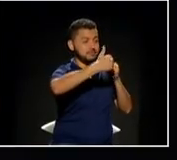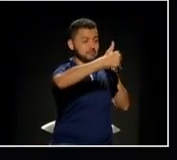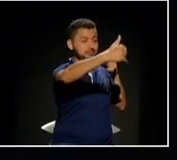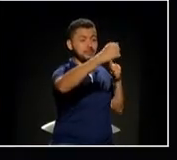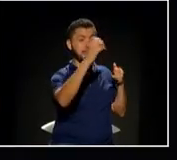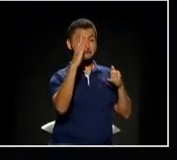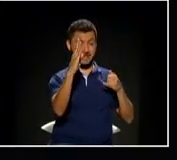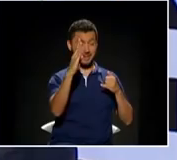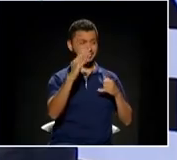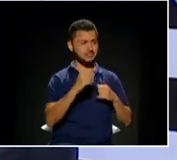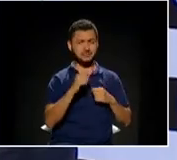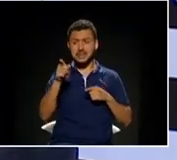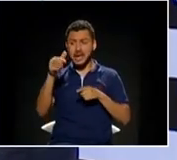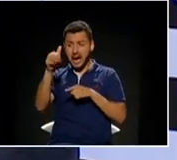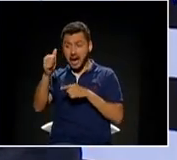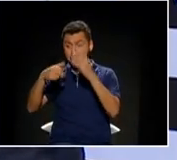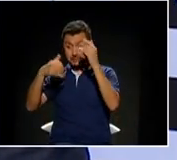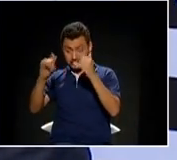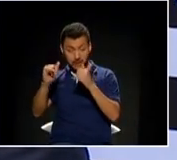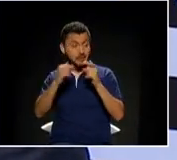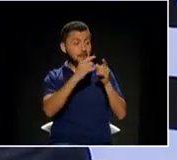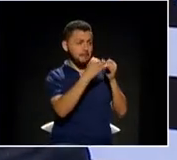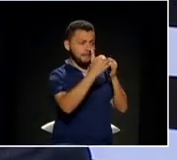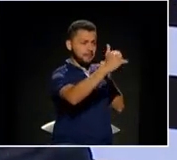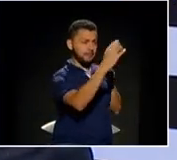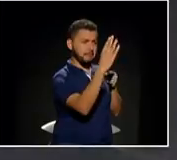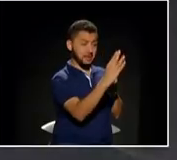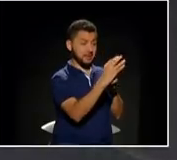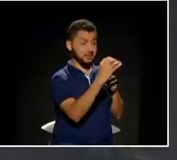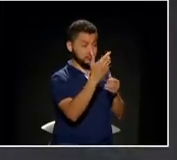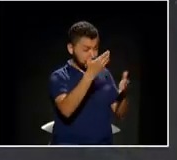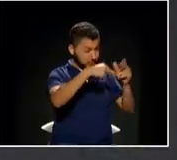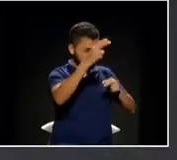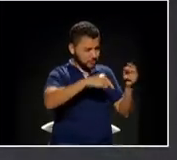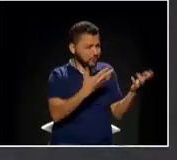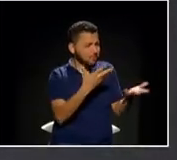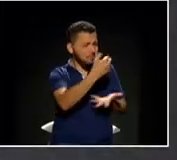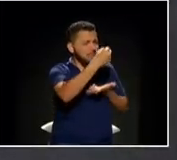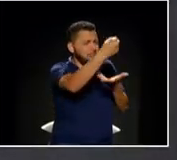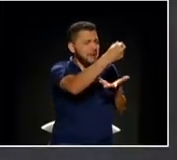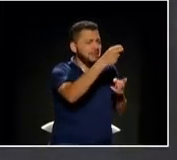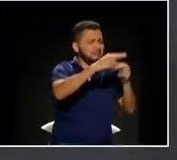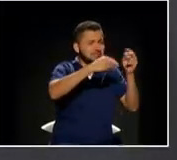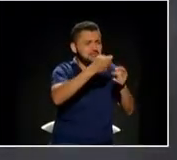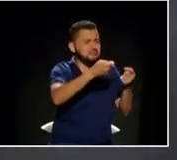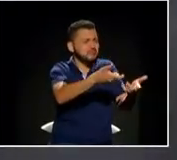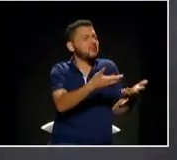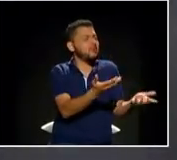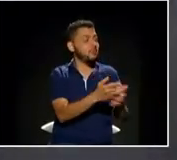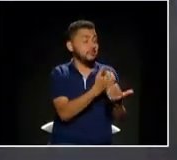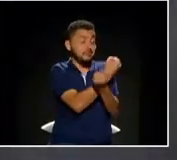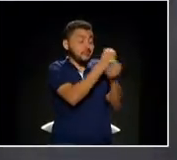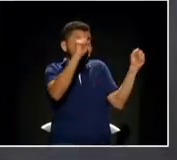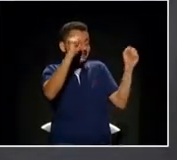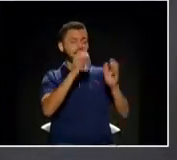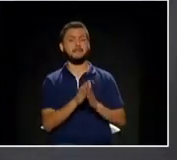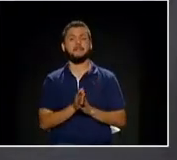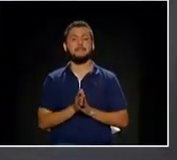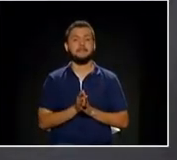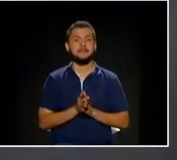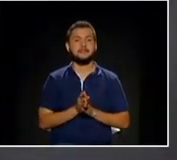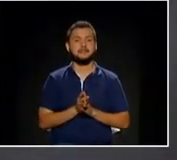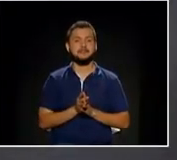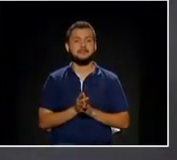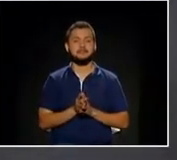los recursos cuáles son los recursos si el candidato alfredo ramos qué opina de la respuesta débil y yo no